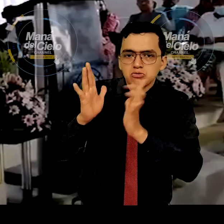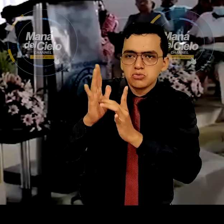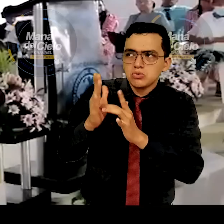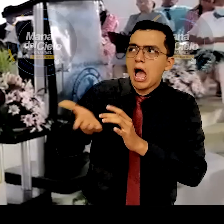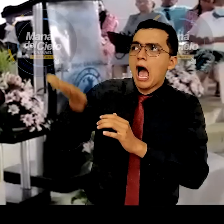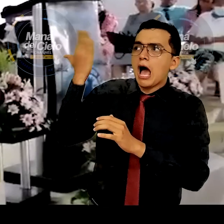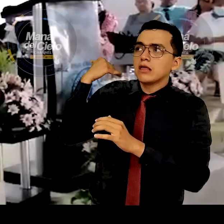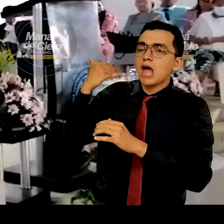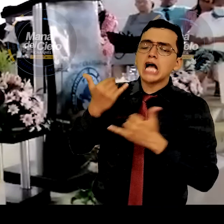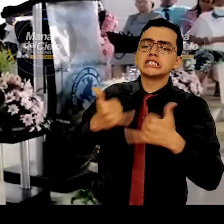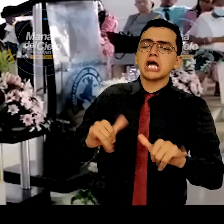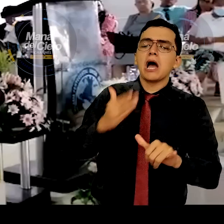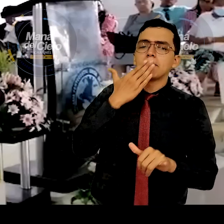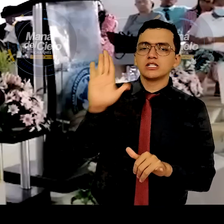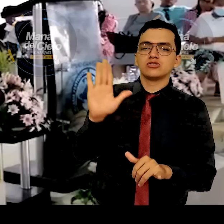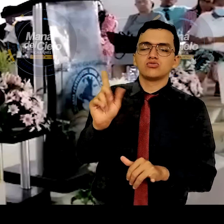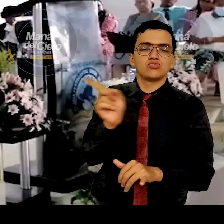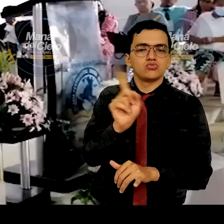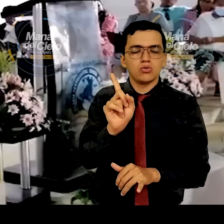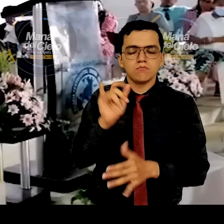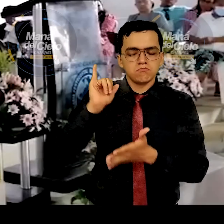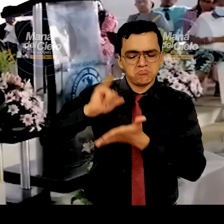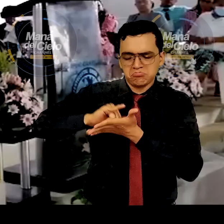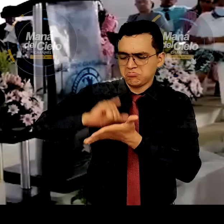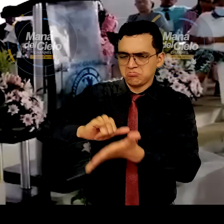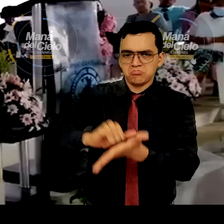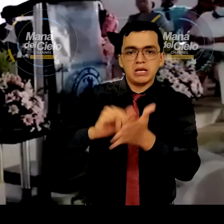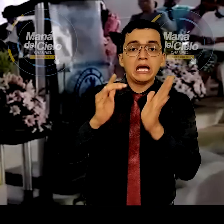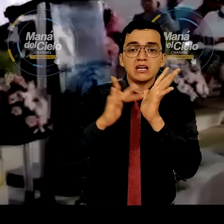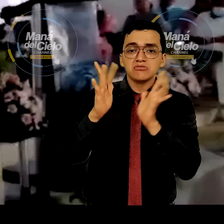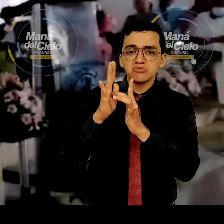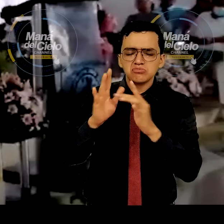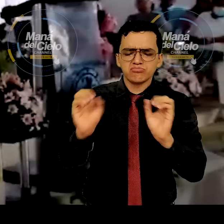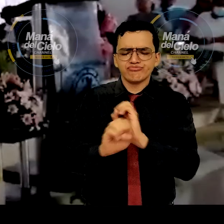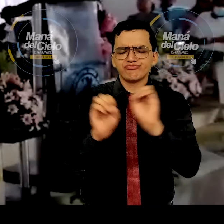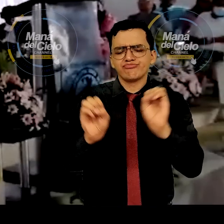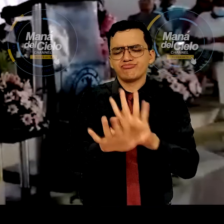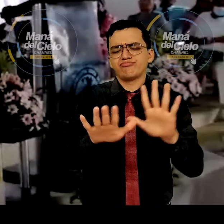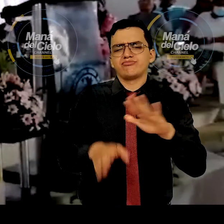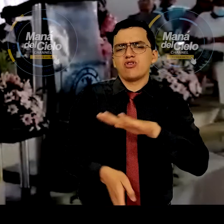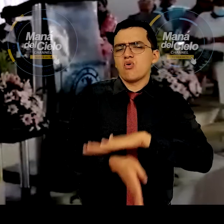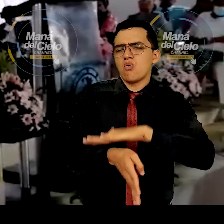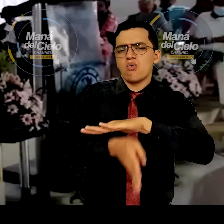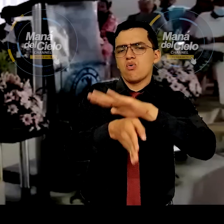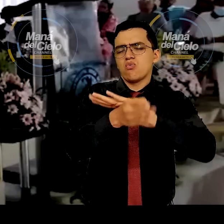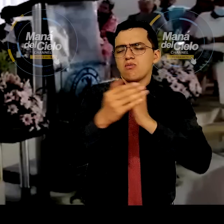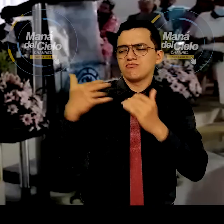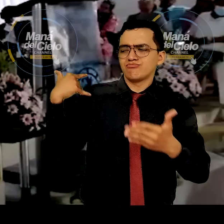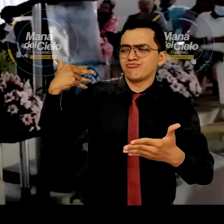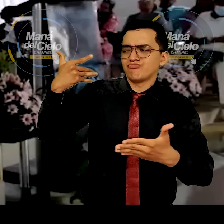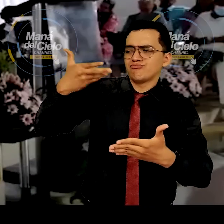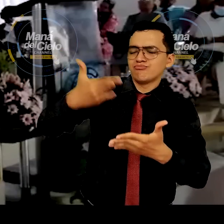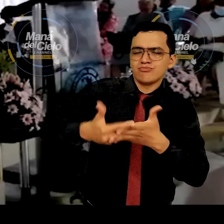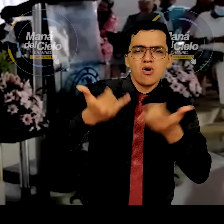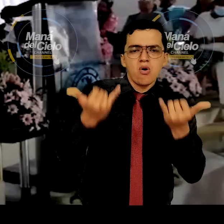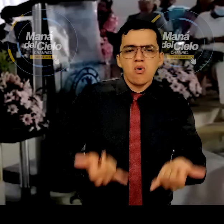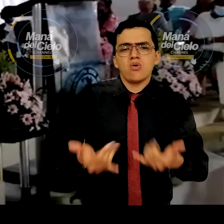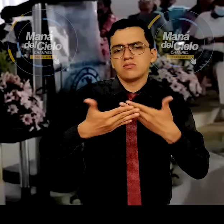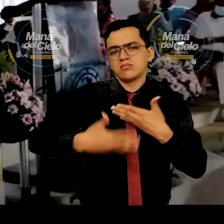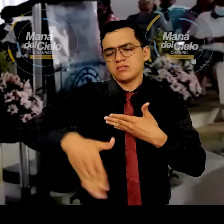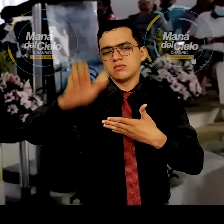religiosa que la gente no sabe lo que está haciendo. No sé cuántos se acuerdan de aquellas